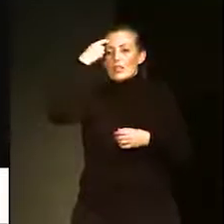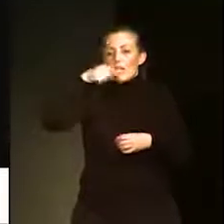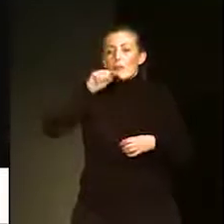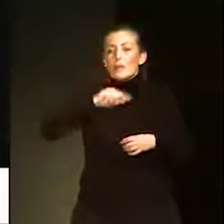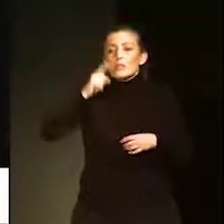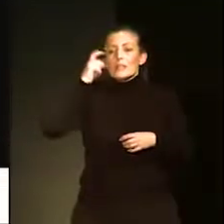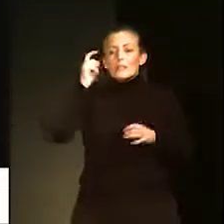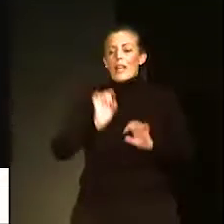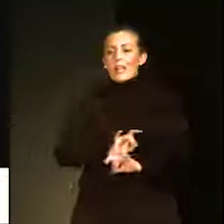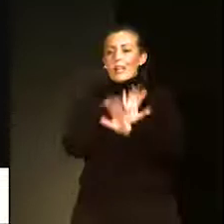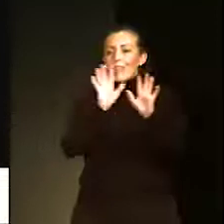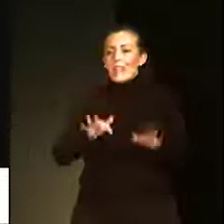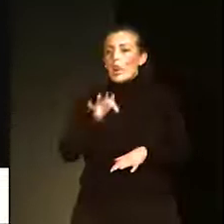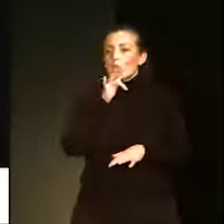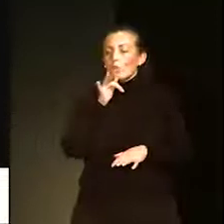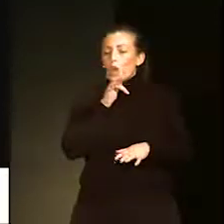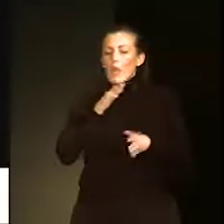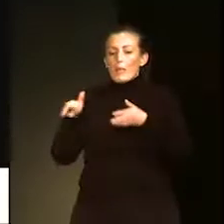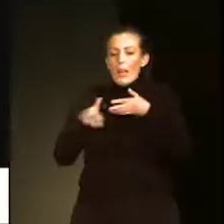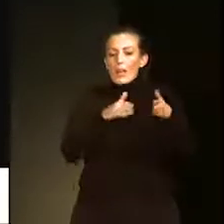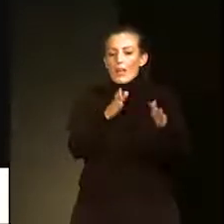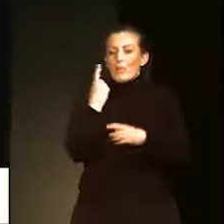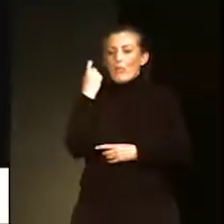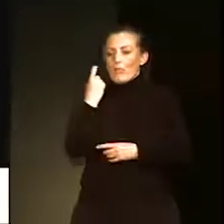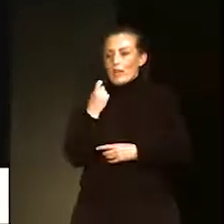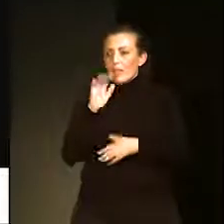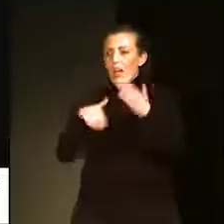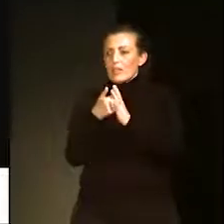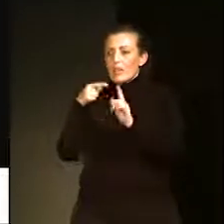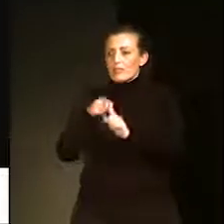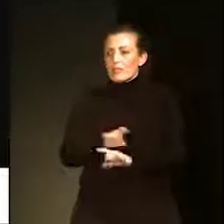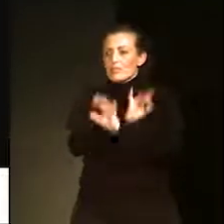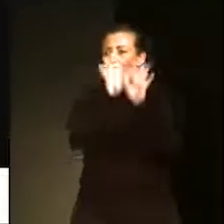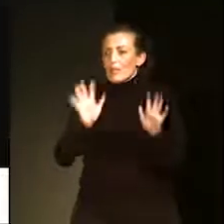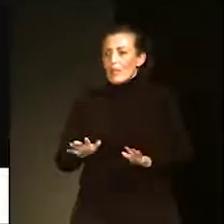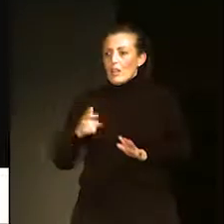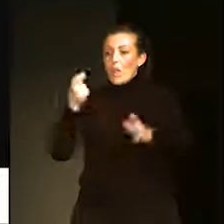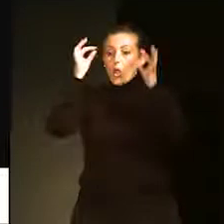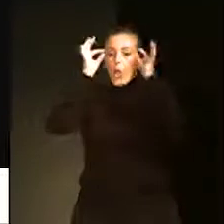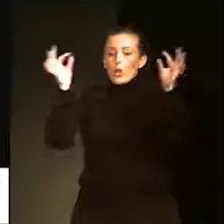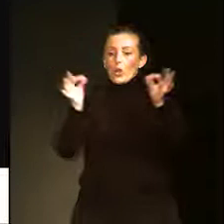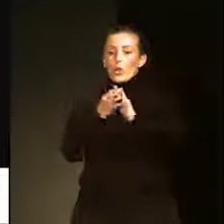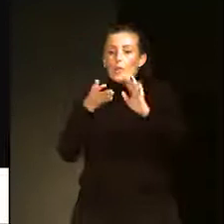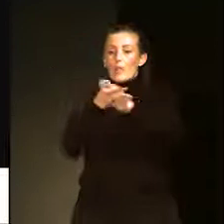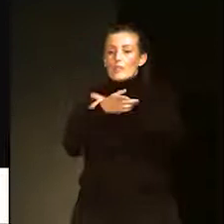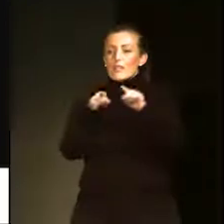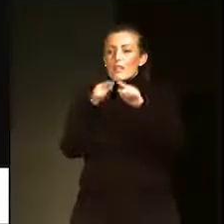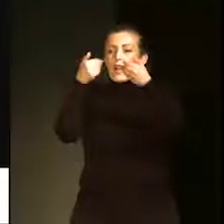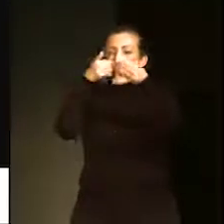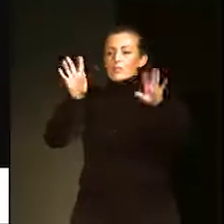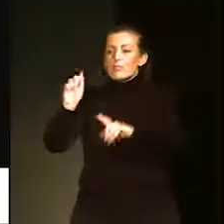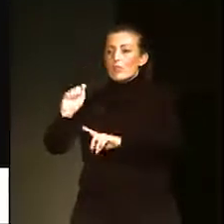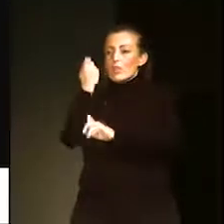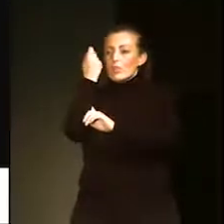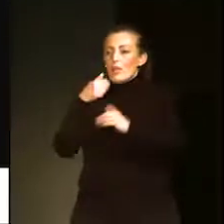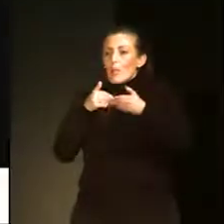de que aún hay un largo camino por recorrer. Córdoba abre un nuevo horizonte de retos para